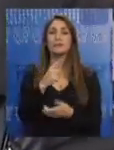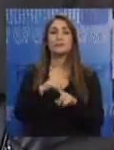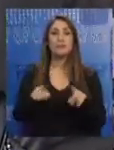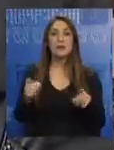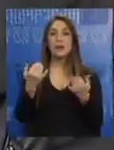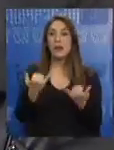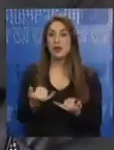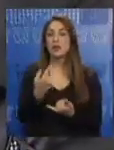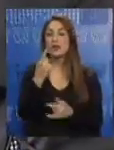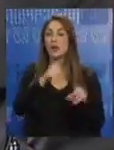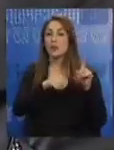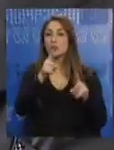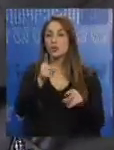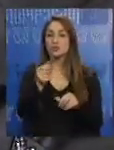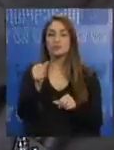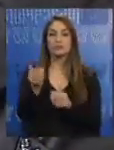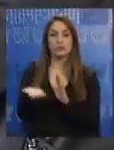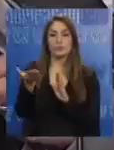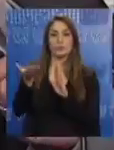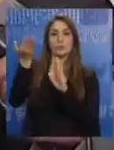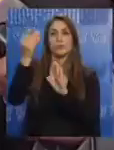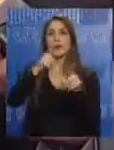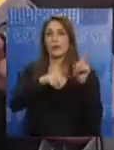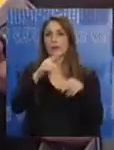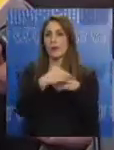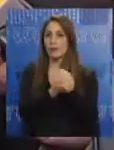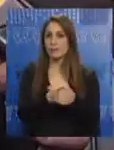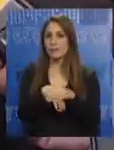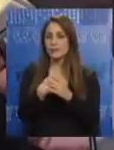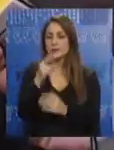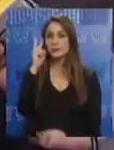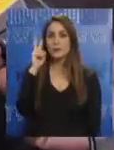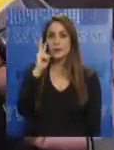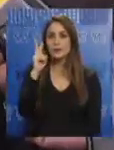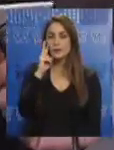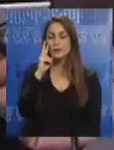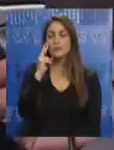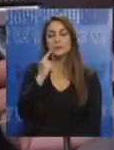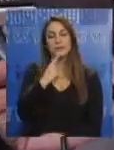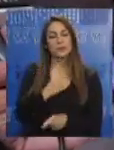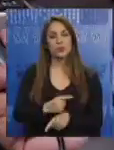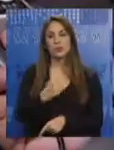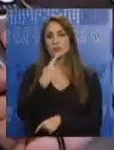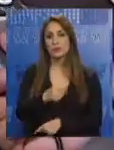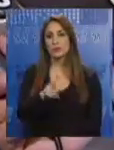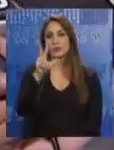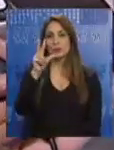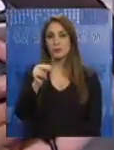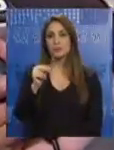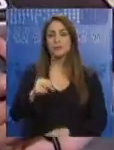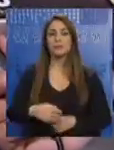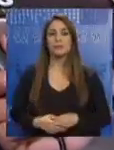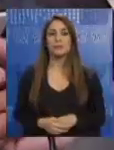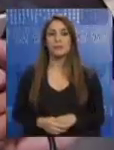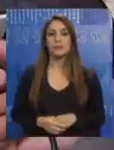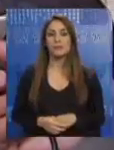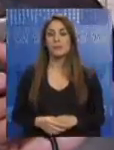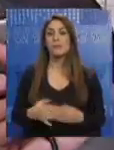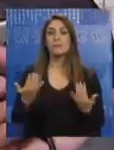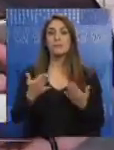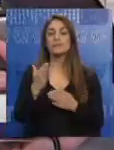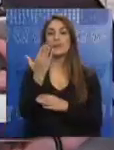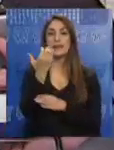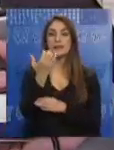especulen con los precios de los productos que no deben subir. Administrativamente es una citación y, de ser el caso, una clausura y, por otra parte, de 15